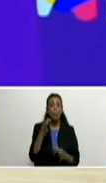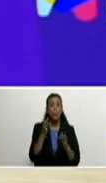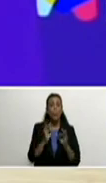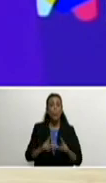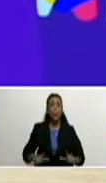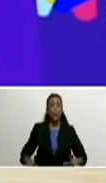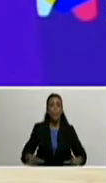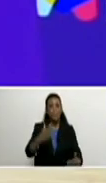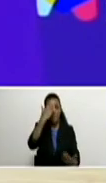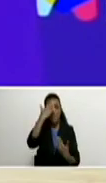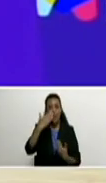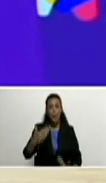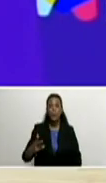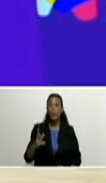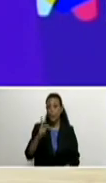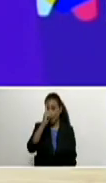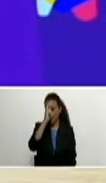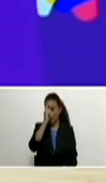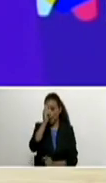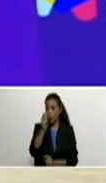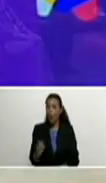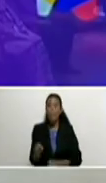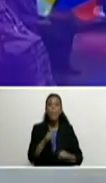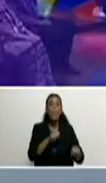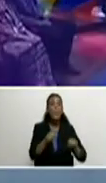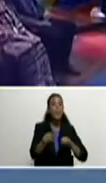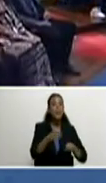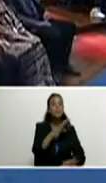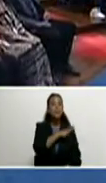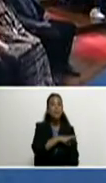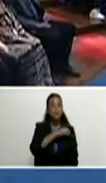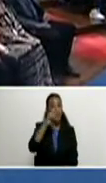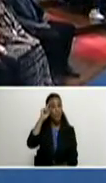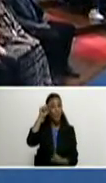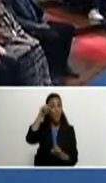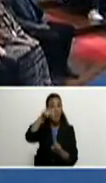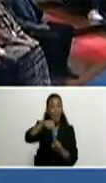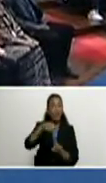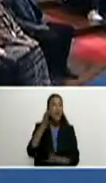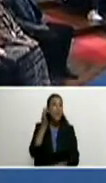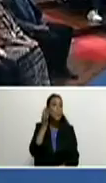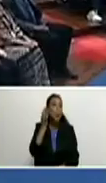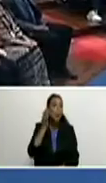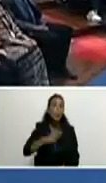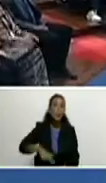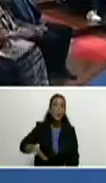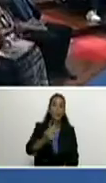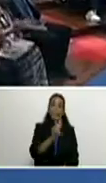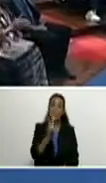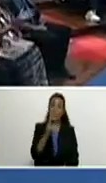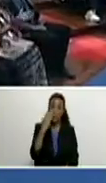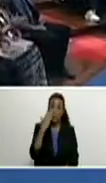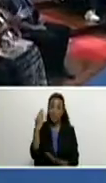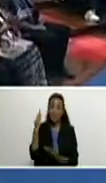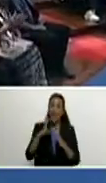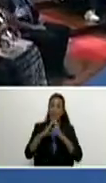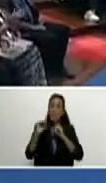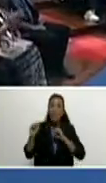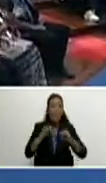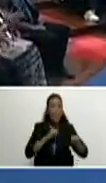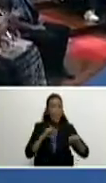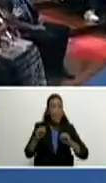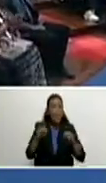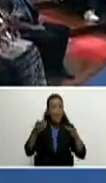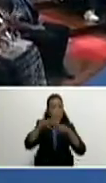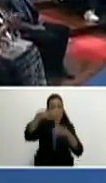Mi saludo a todos los movimientos sociales feministas de Venezuela, a todos los movimientos